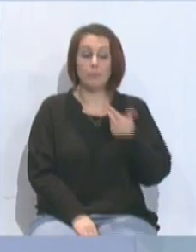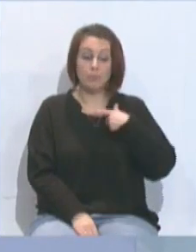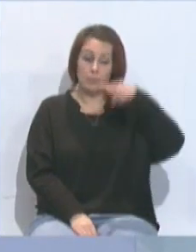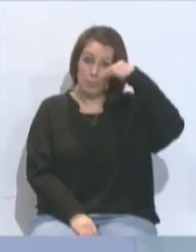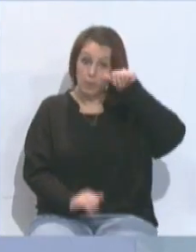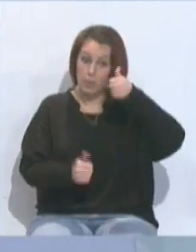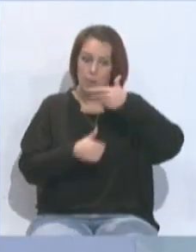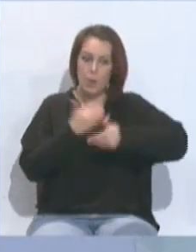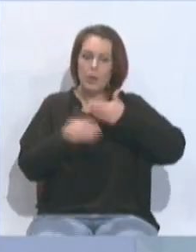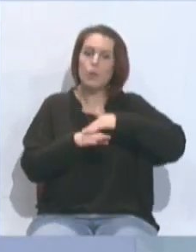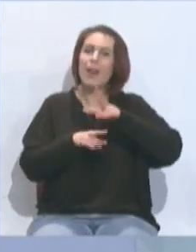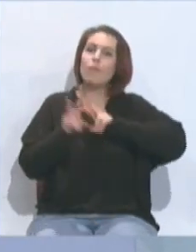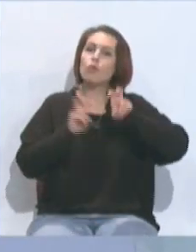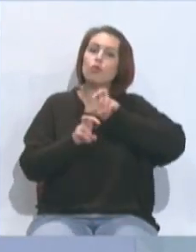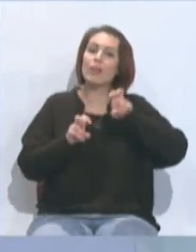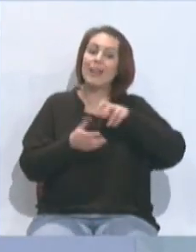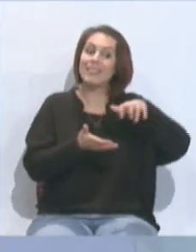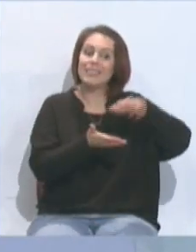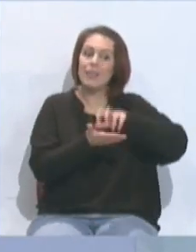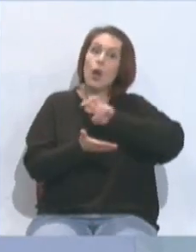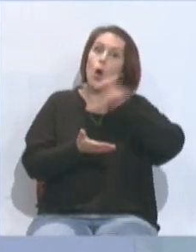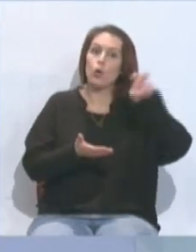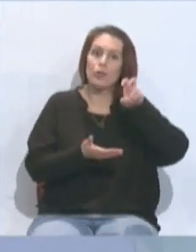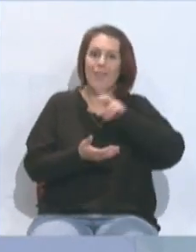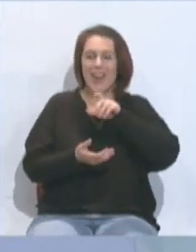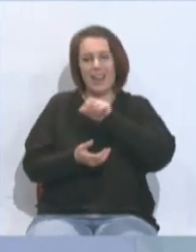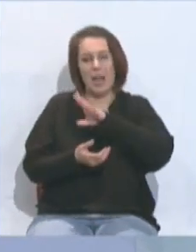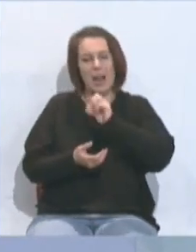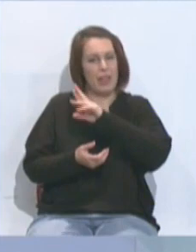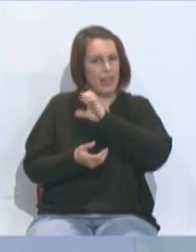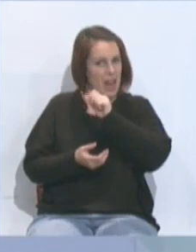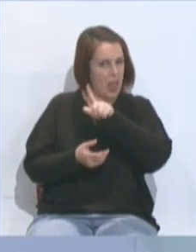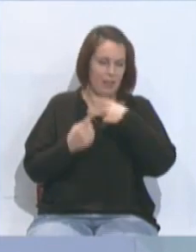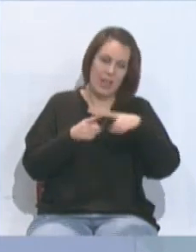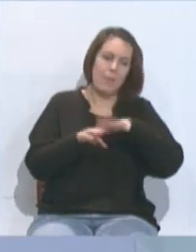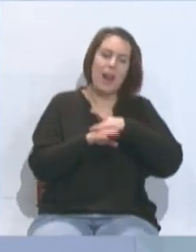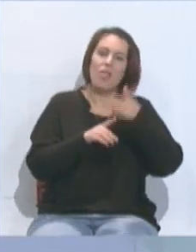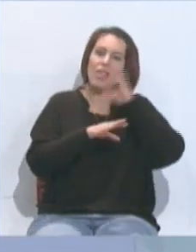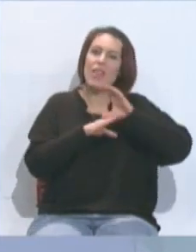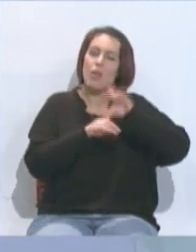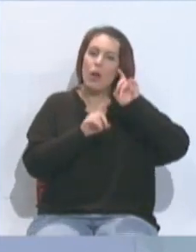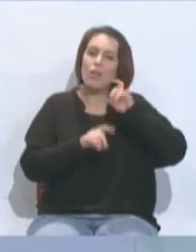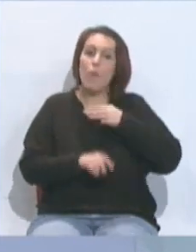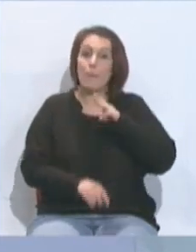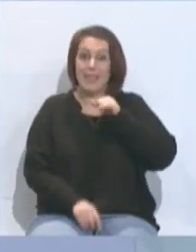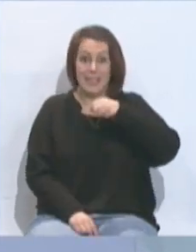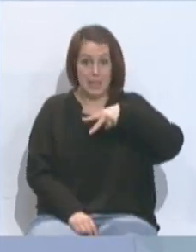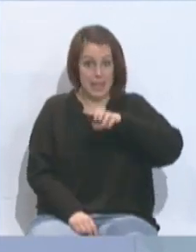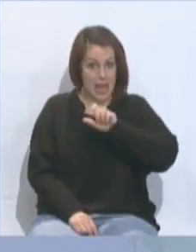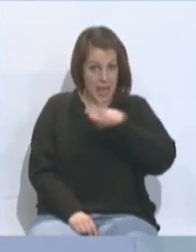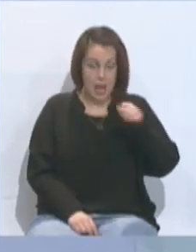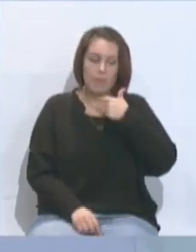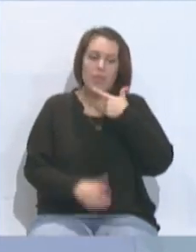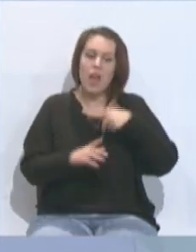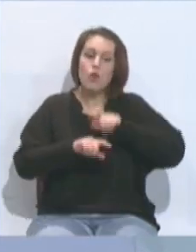El rector inicia el proceso para buscar otra sede distinta a Valcárcel para Ciencias de la Educación. Francisco Piniella ha recordado que el convenio para el